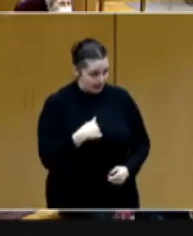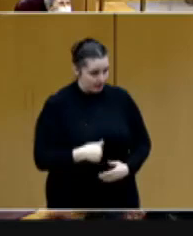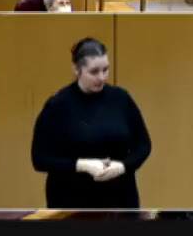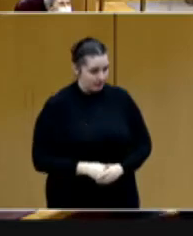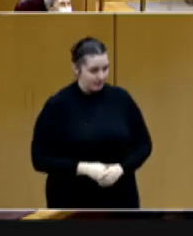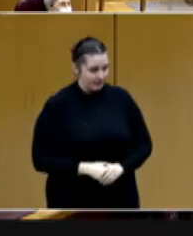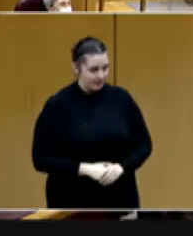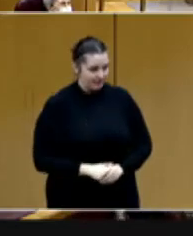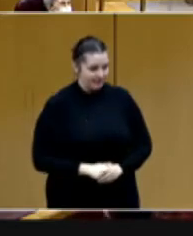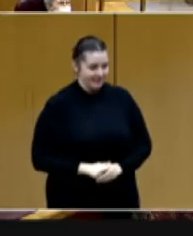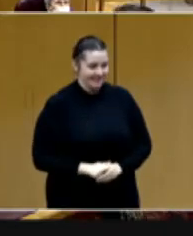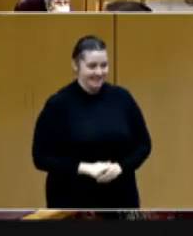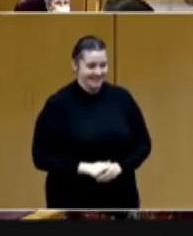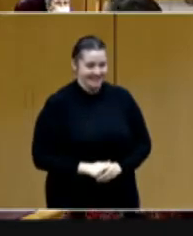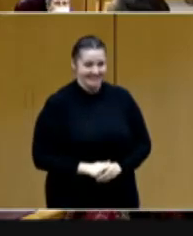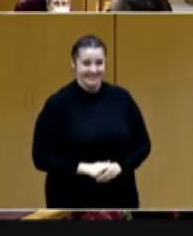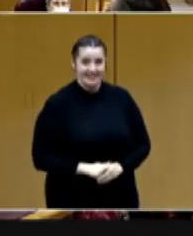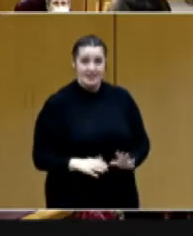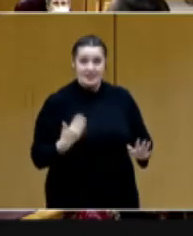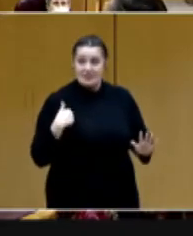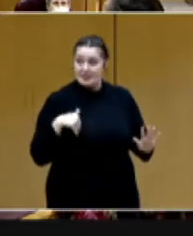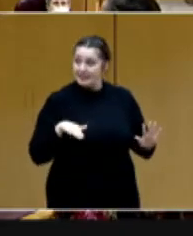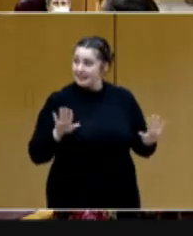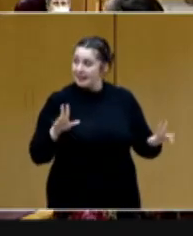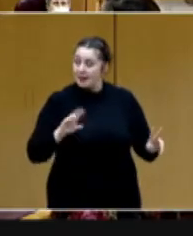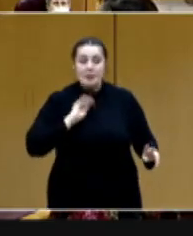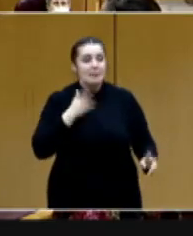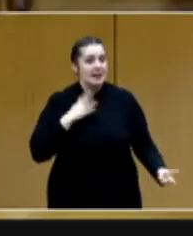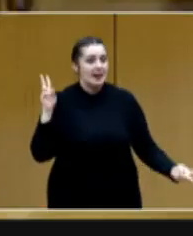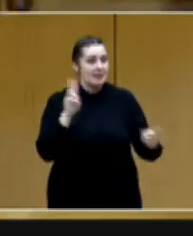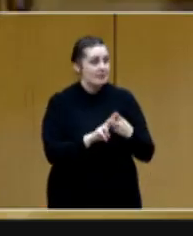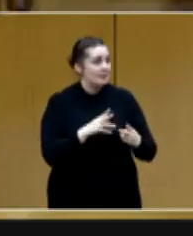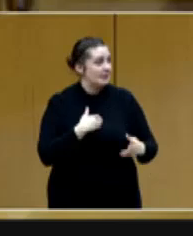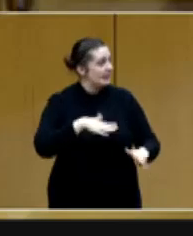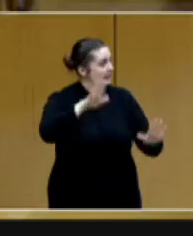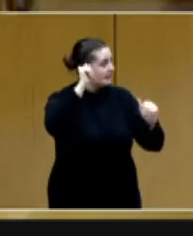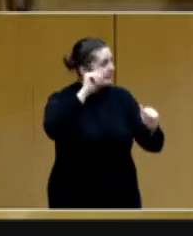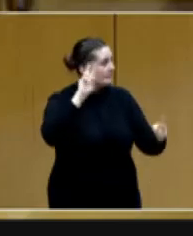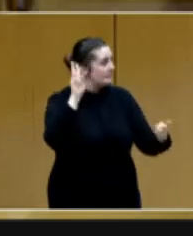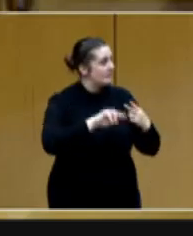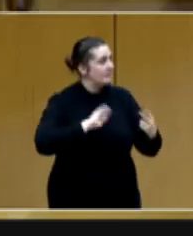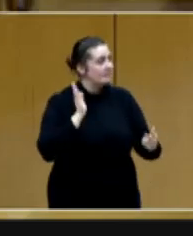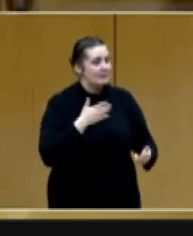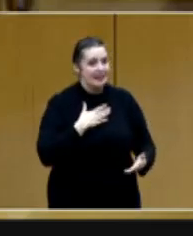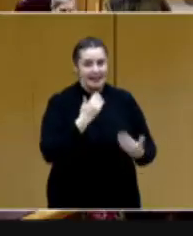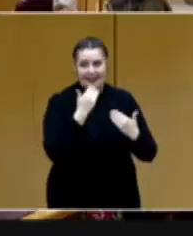Bueno pues hasta con esto ya nos vemos mañana si Dios quiere así que hasta mañana Gracias por la participación